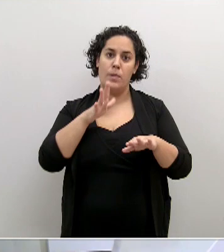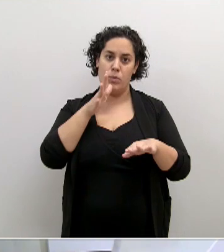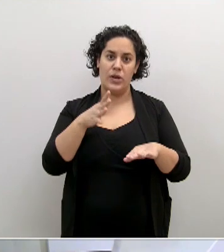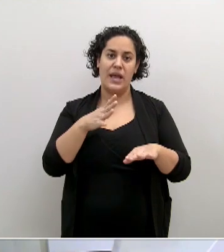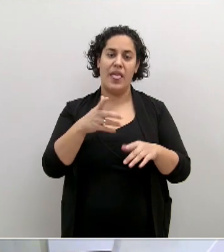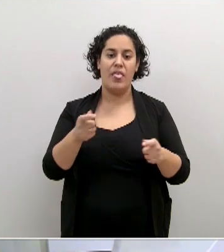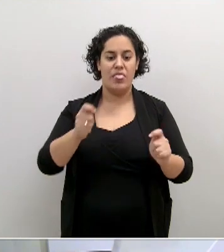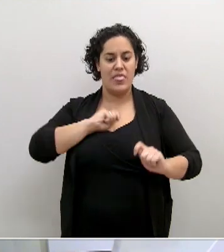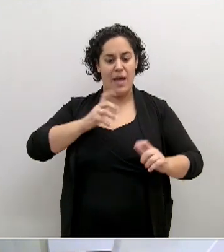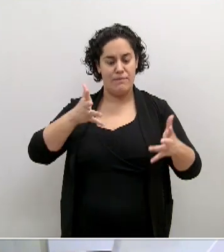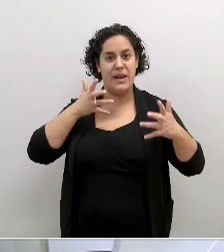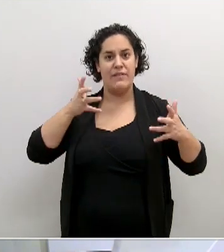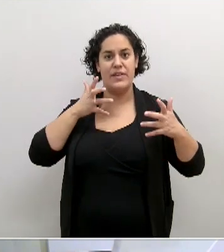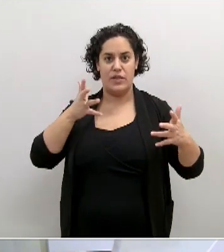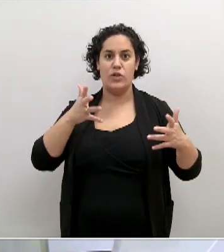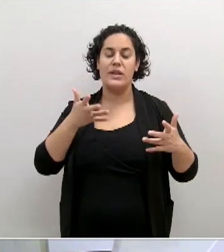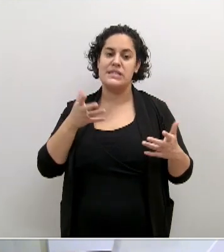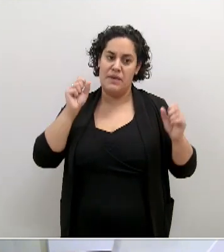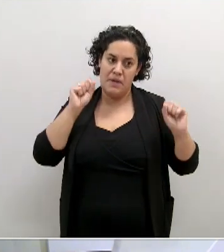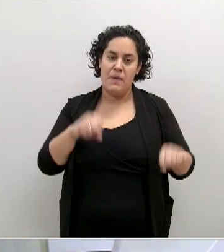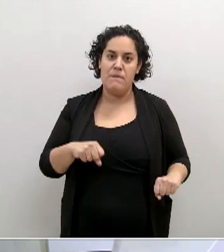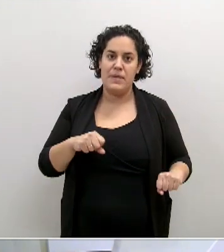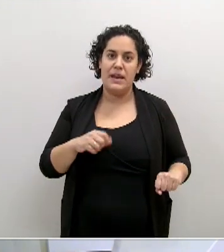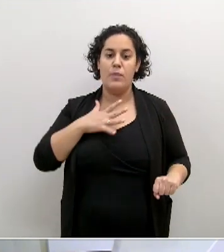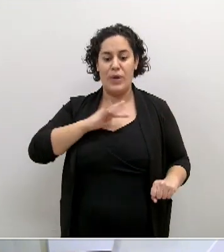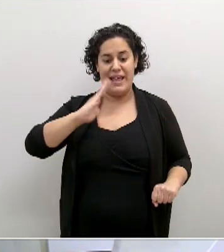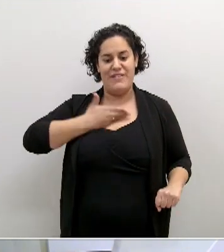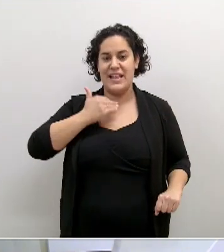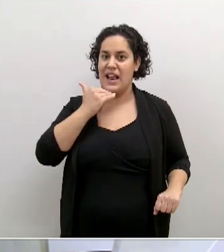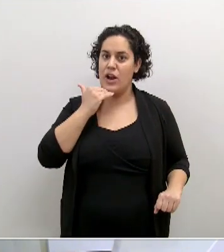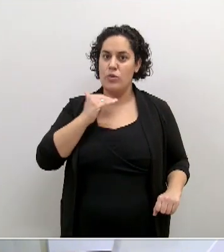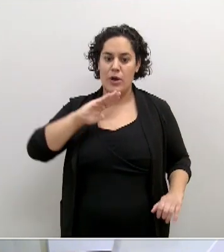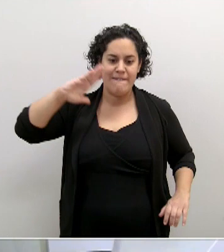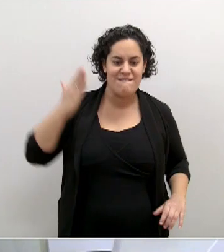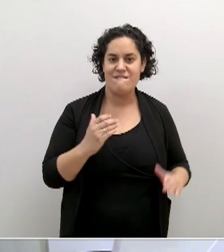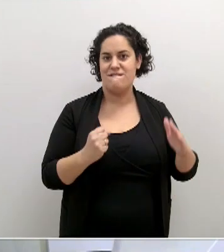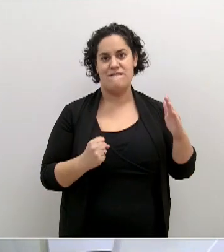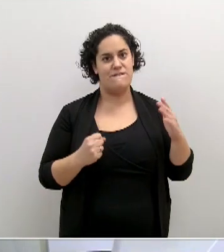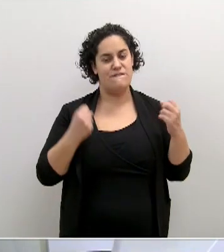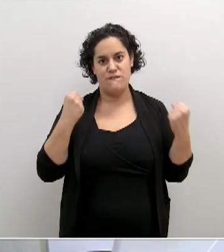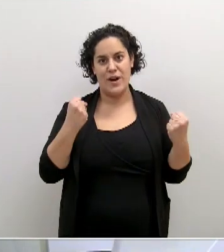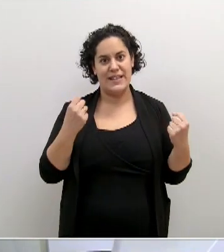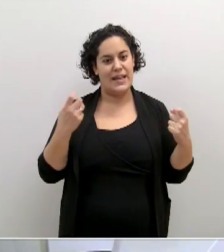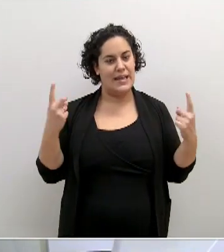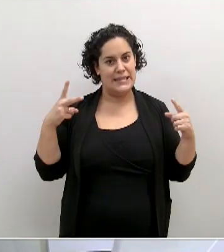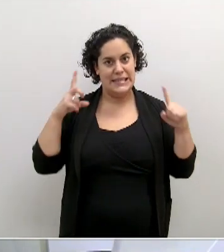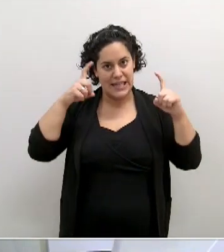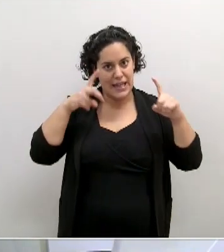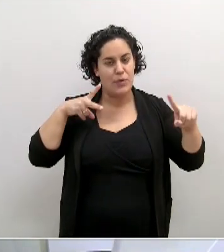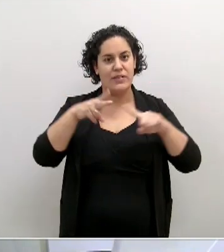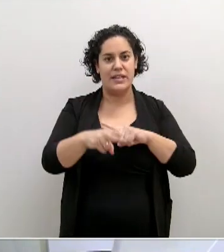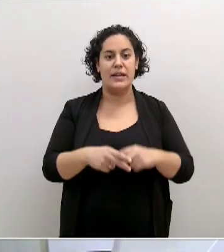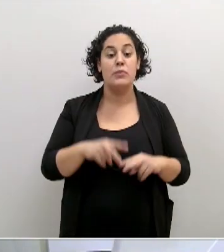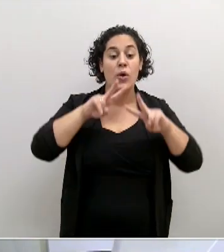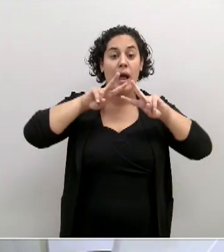pero con el menor daño. Entonces, aunque se ha hablado, se han analizado los brotes que tenemos en la región y no hemos